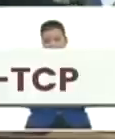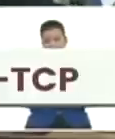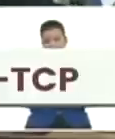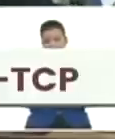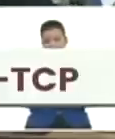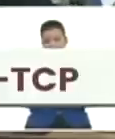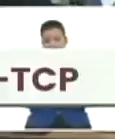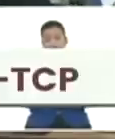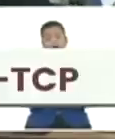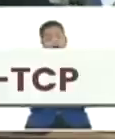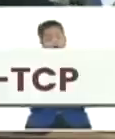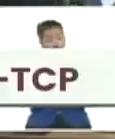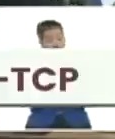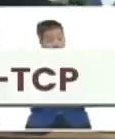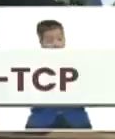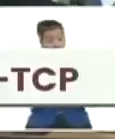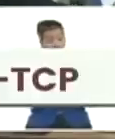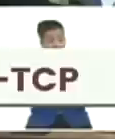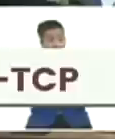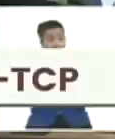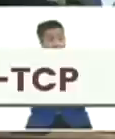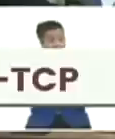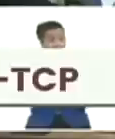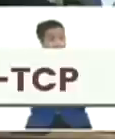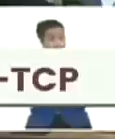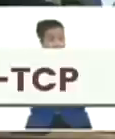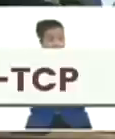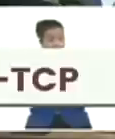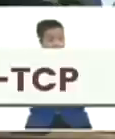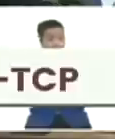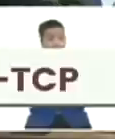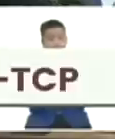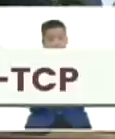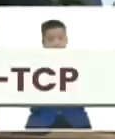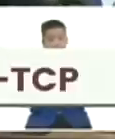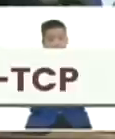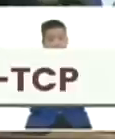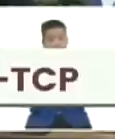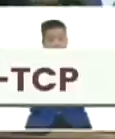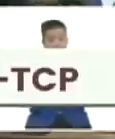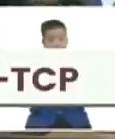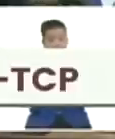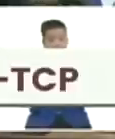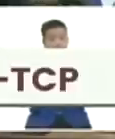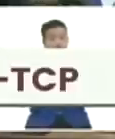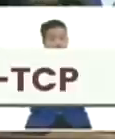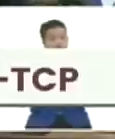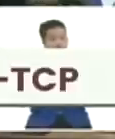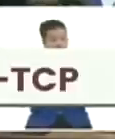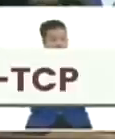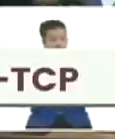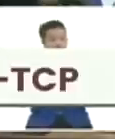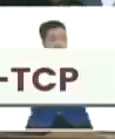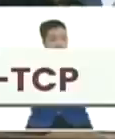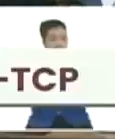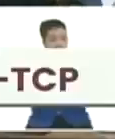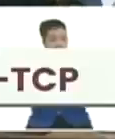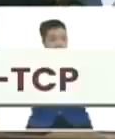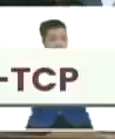yo recibí una invitación del presidente de los Estados Unidos, Ralph González, primer ministro de San Vicente y las